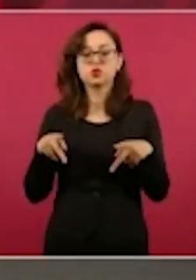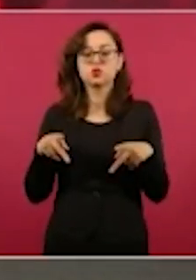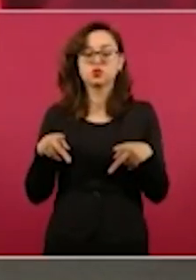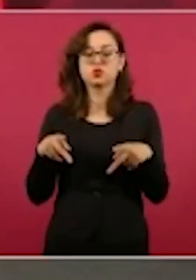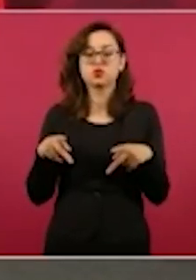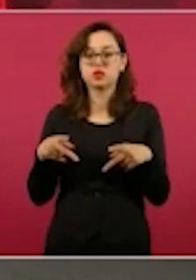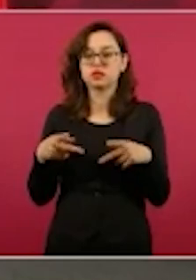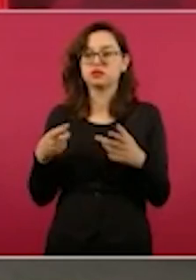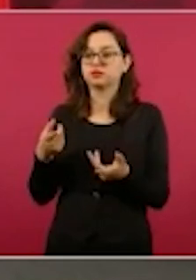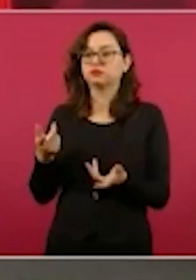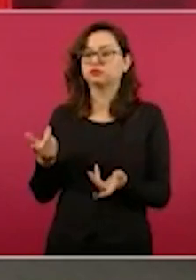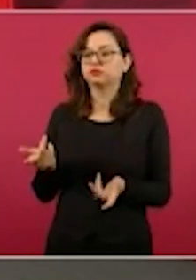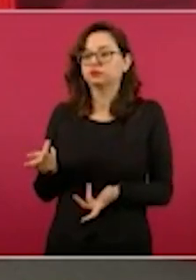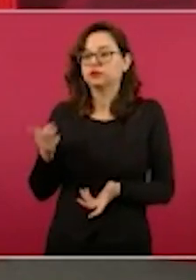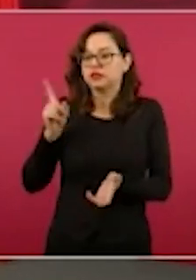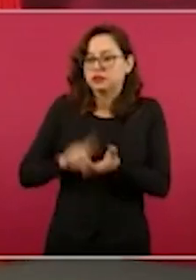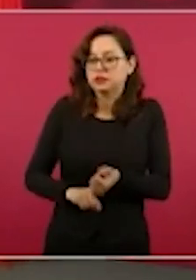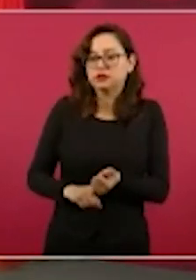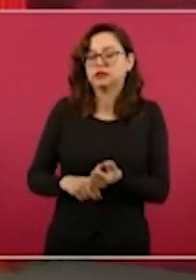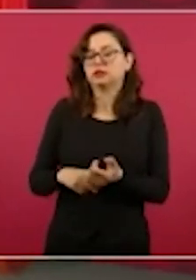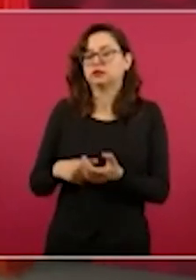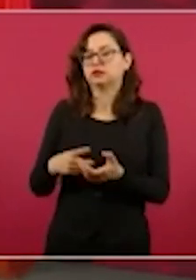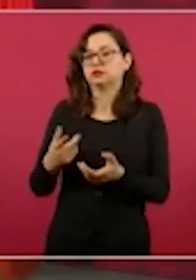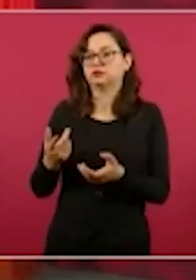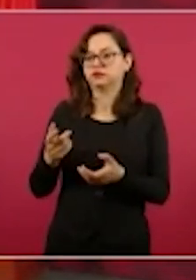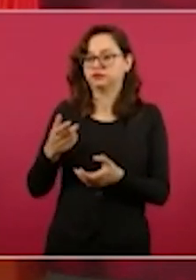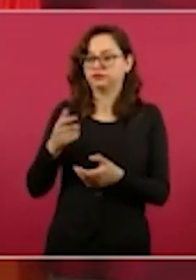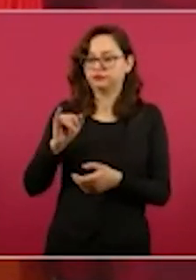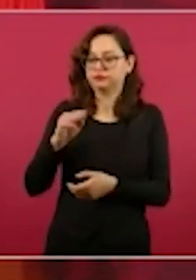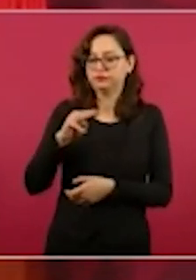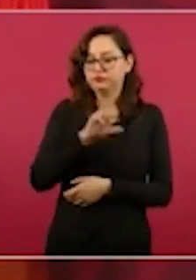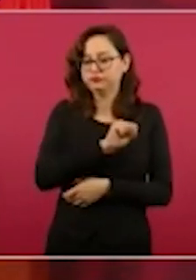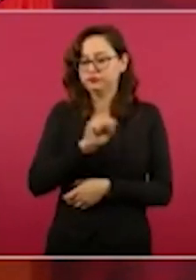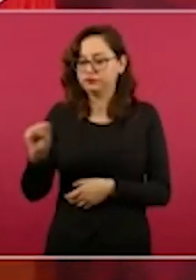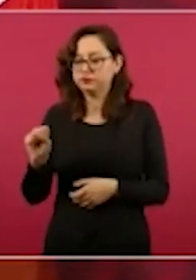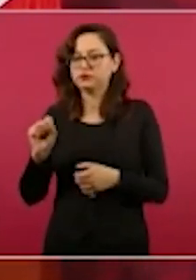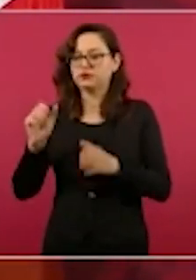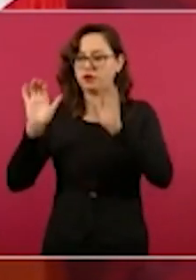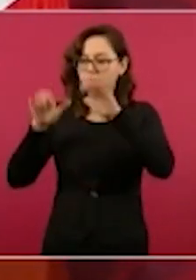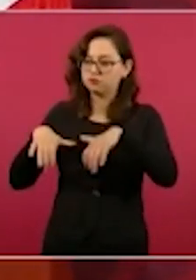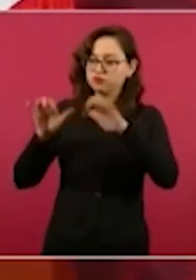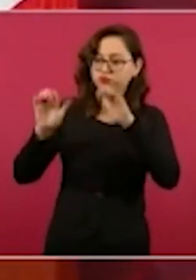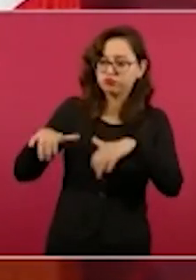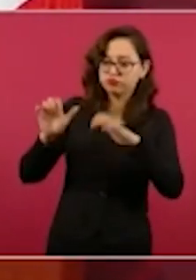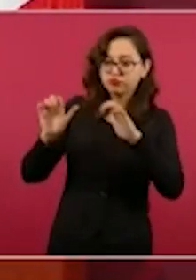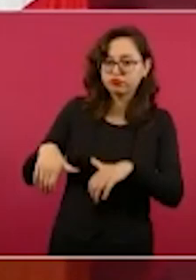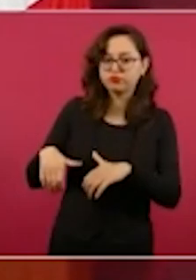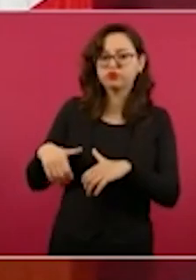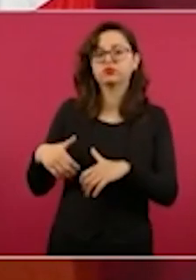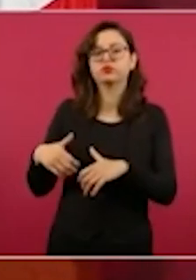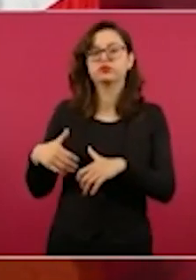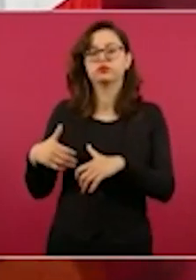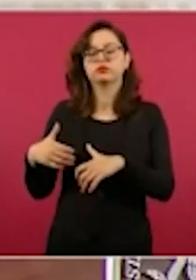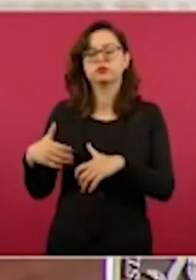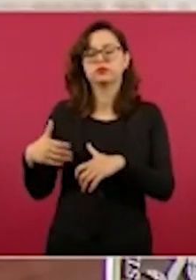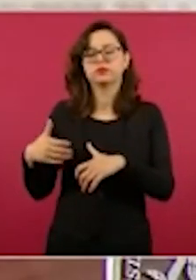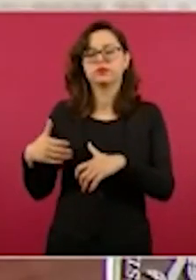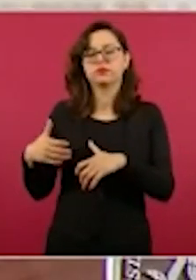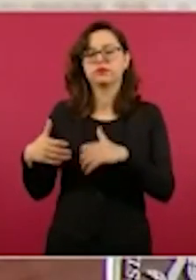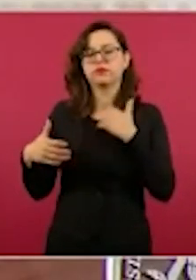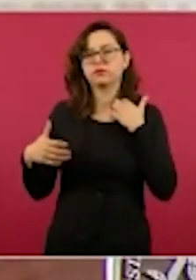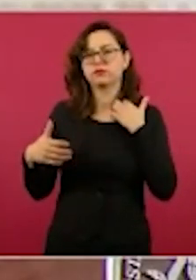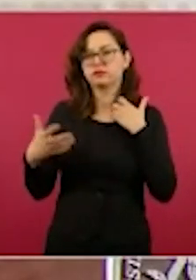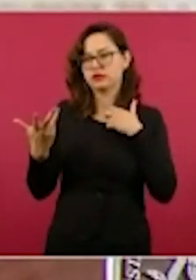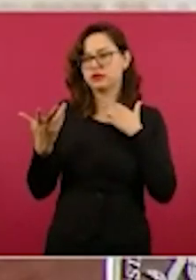tenían trabajadores inscritos en el Seguro Social, hasta